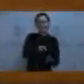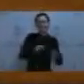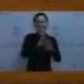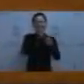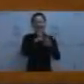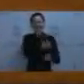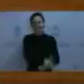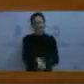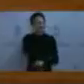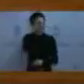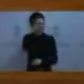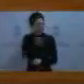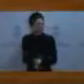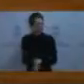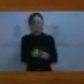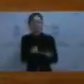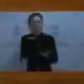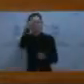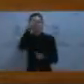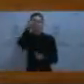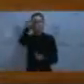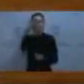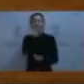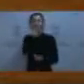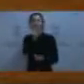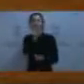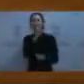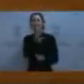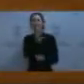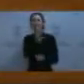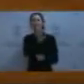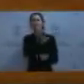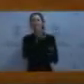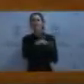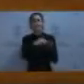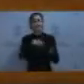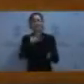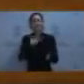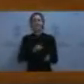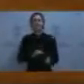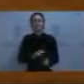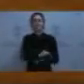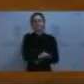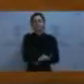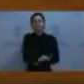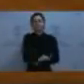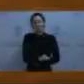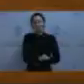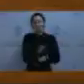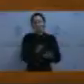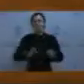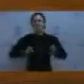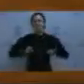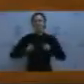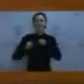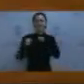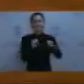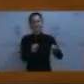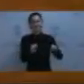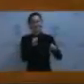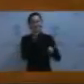rurales? De los hipotéticos 5.000 que pueden ser susceptibles de subvención, empiezan a rechazarles